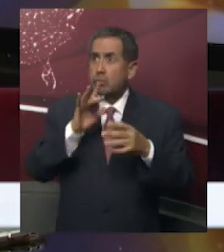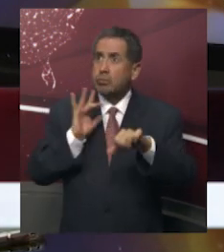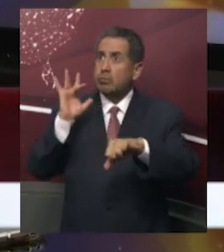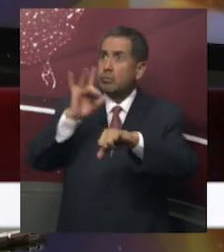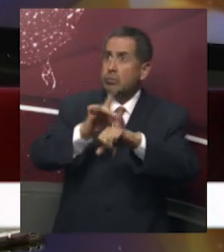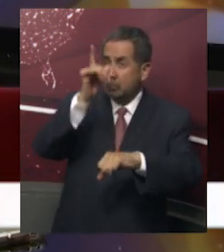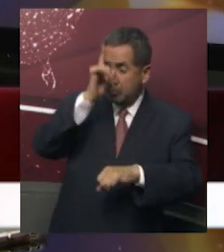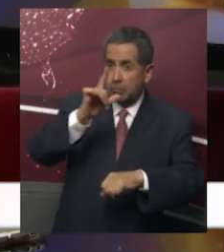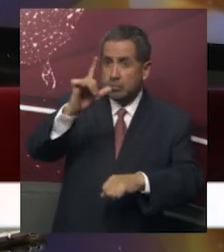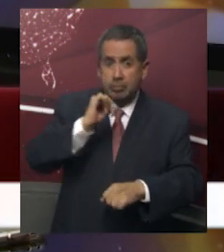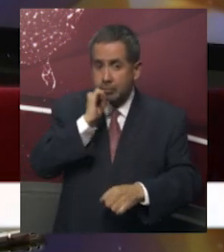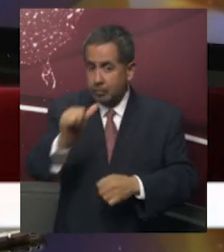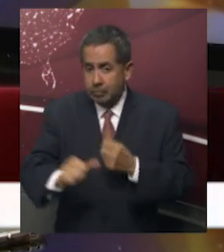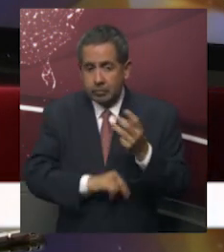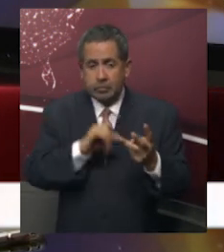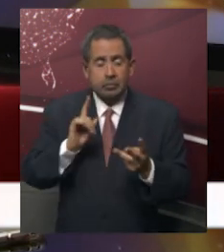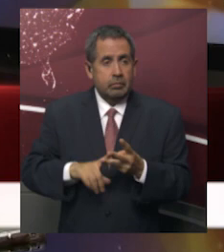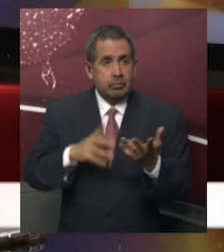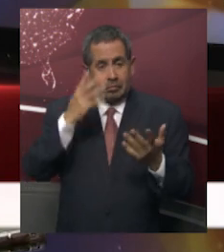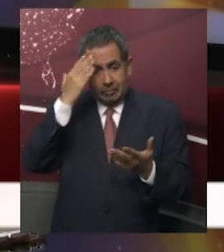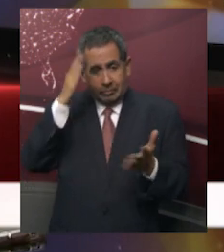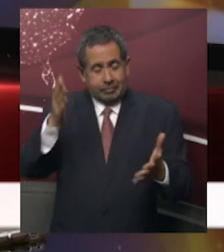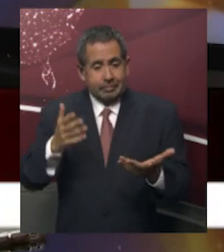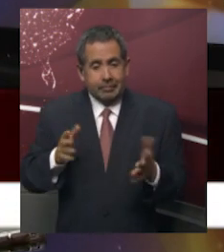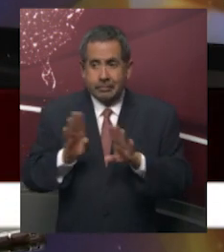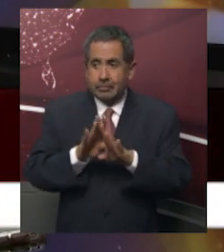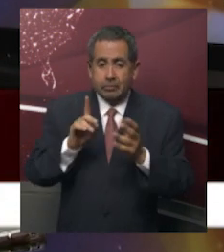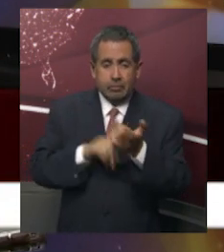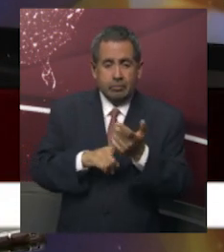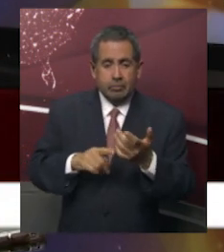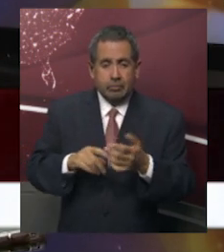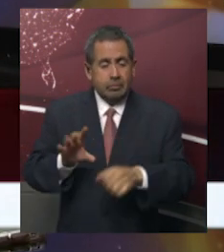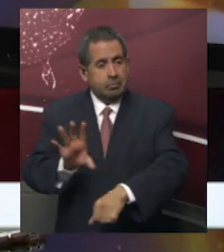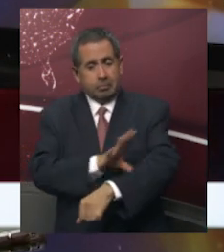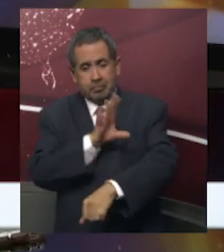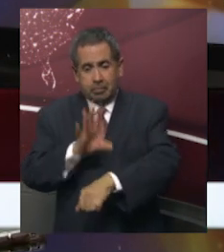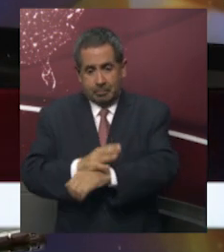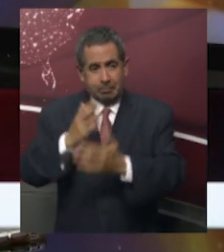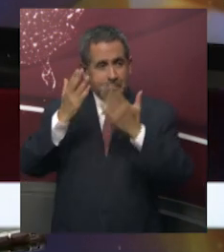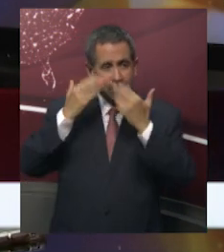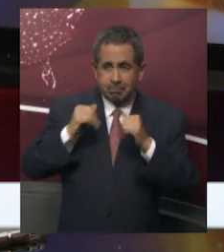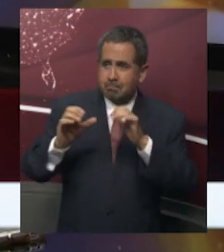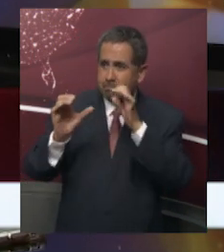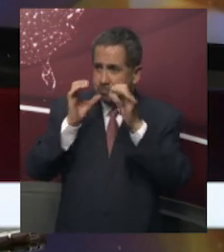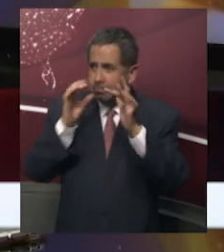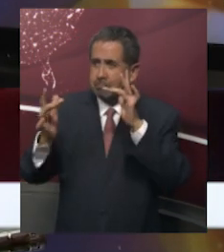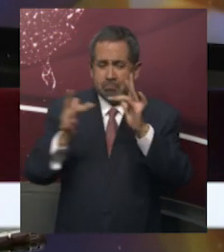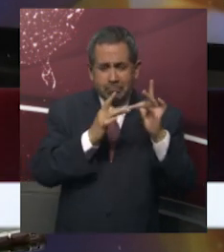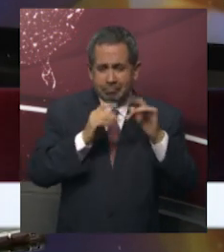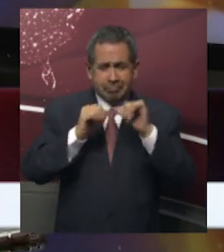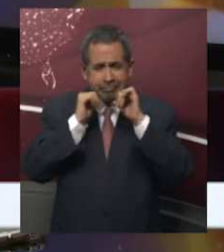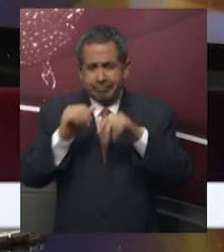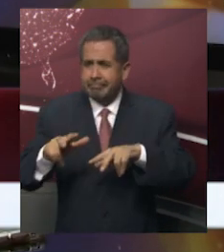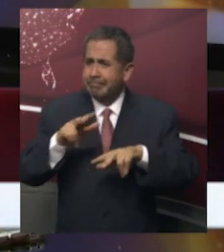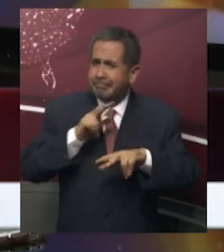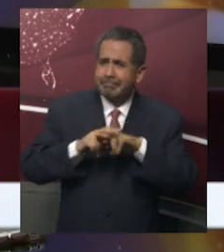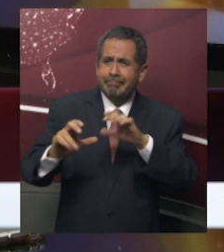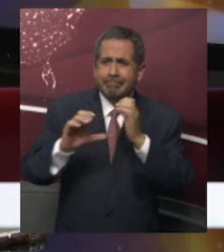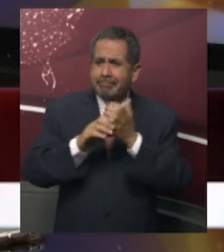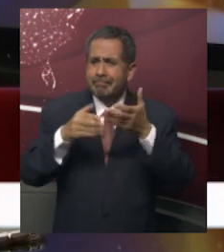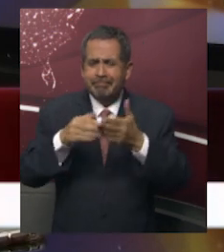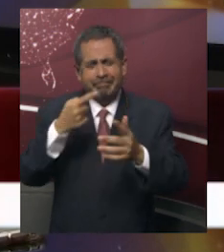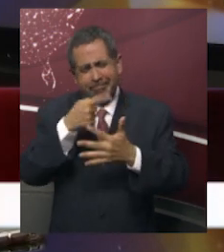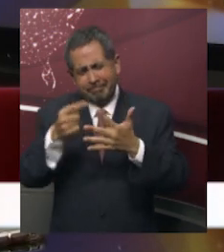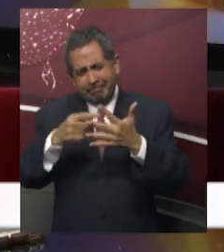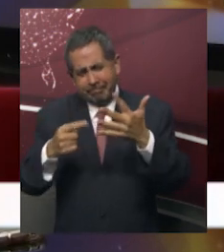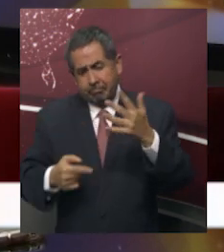nos hubiéramos imaginado, bueno, ni la disponibilidad de energía eléctrica o de comunicaciones que tenemos, el transporte, un montón